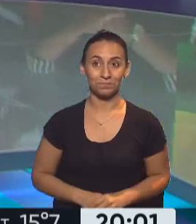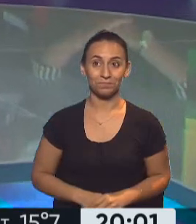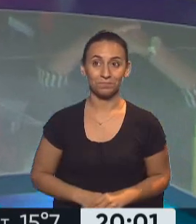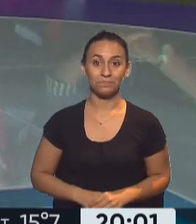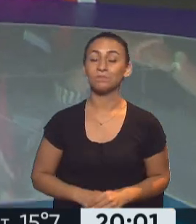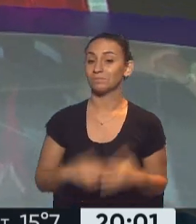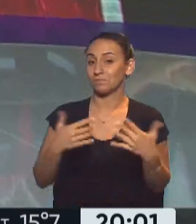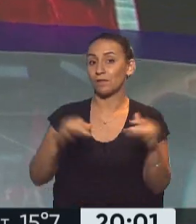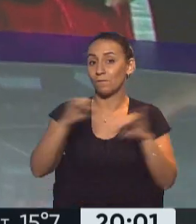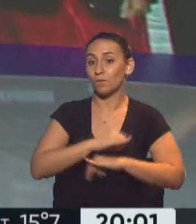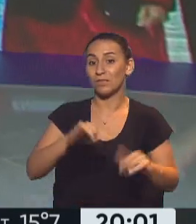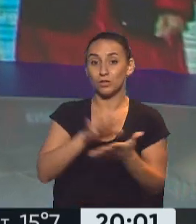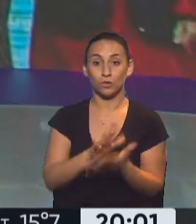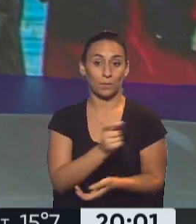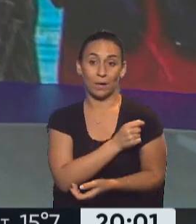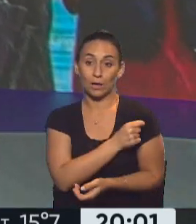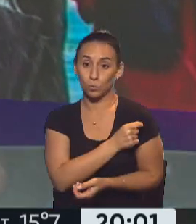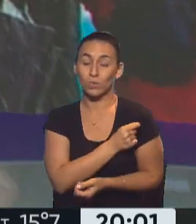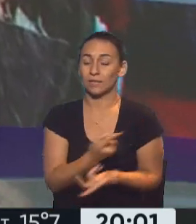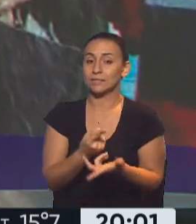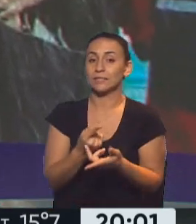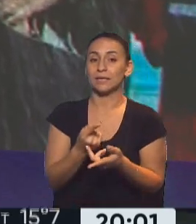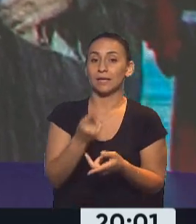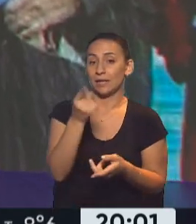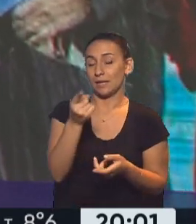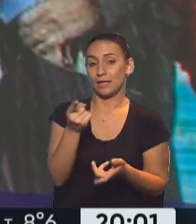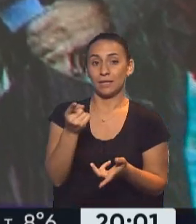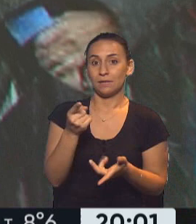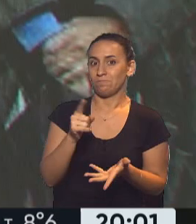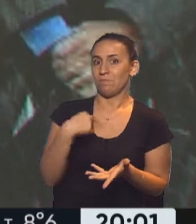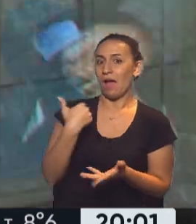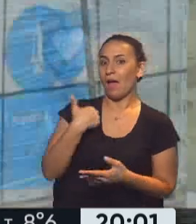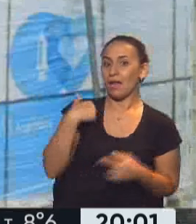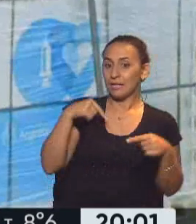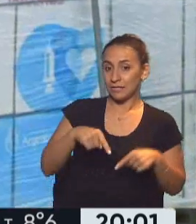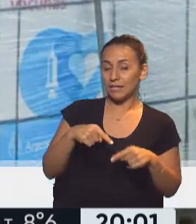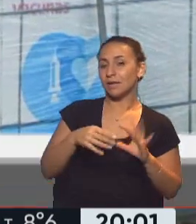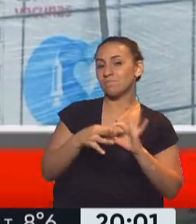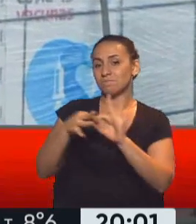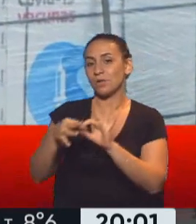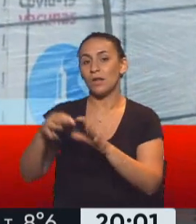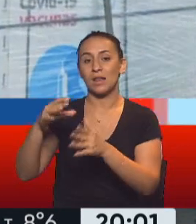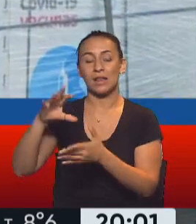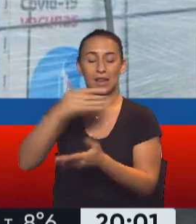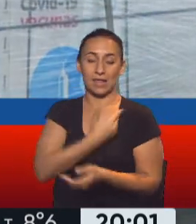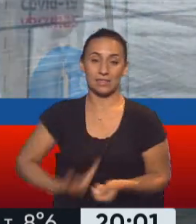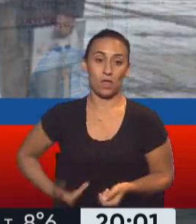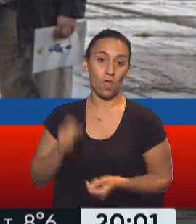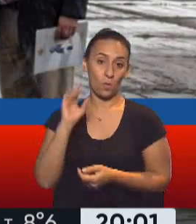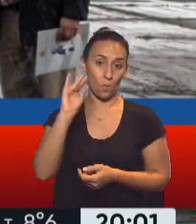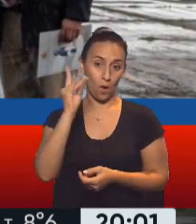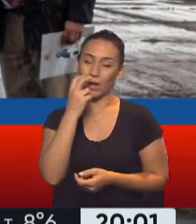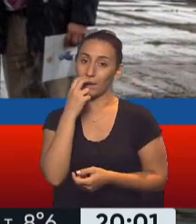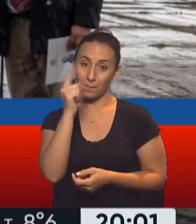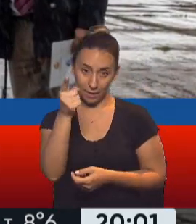Y con información de vacunas y que incluye a nuestro país con el Estado Plurinacional de Bolivia, Argentina